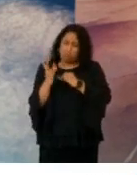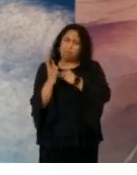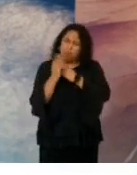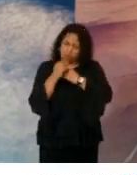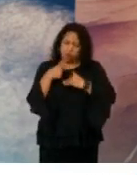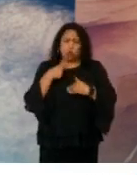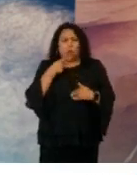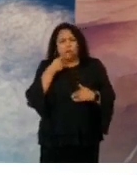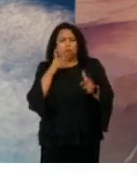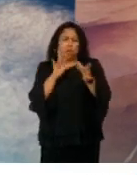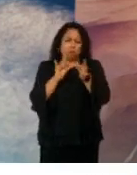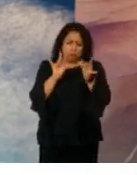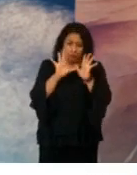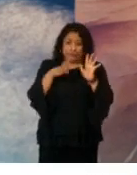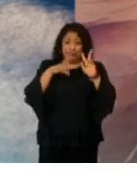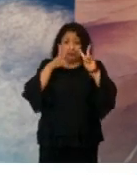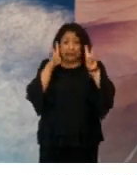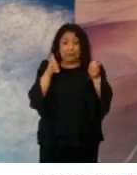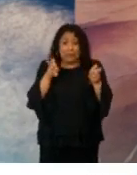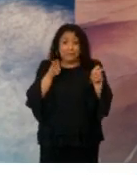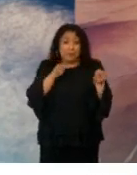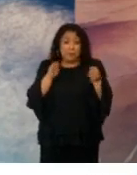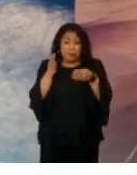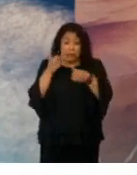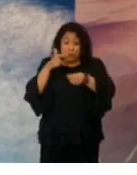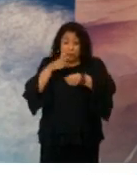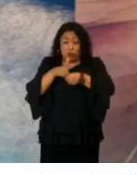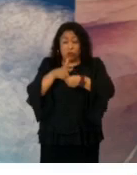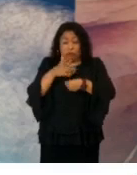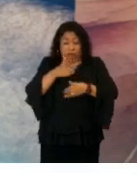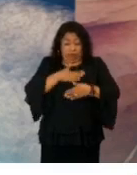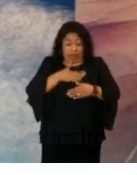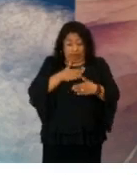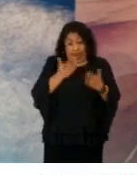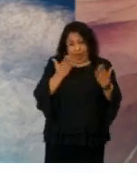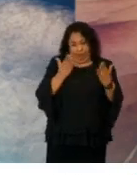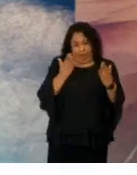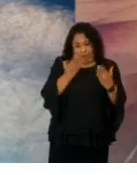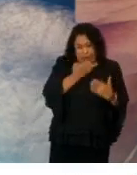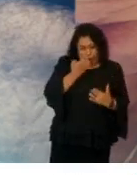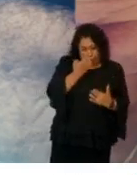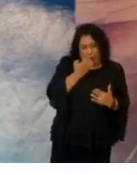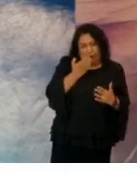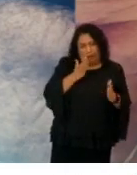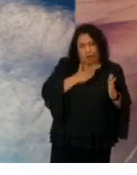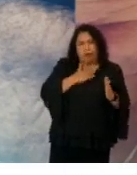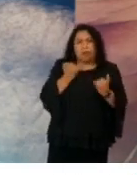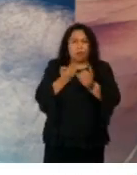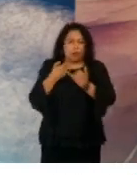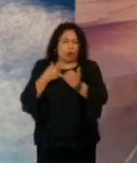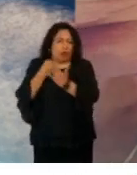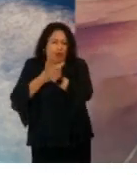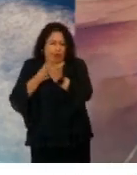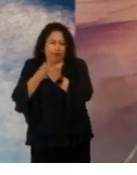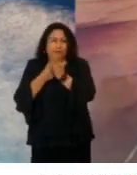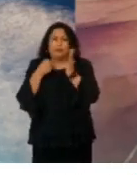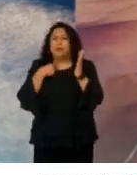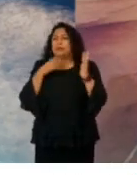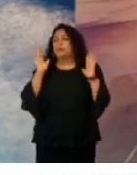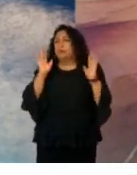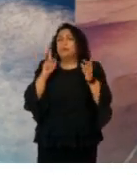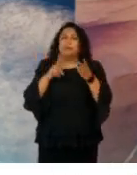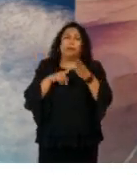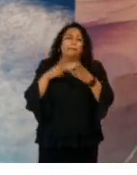Y la verdad es que el tema de los movimientos sociales es un tema que desde el lado académico y luego también en el ejercicio como activista, en alguna ocasión